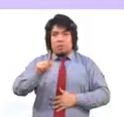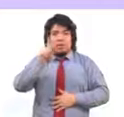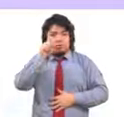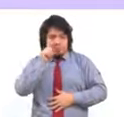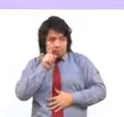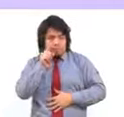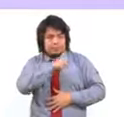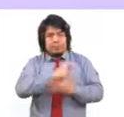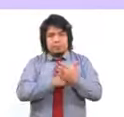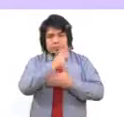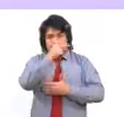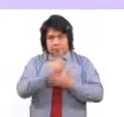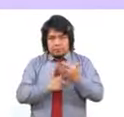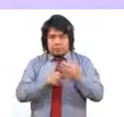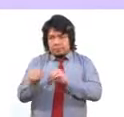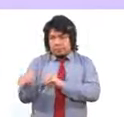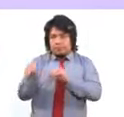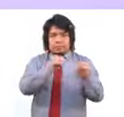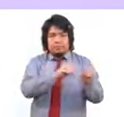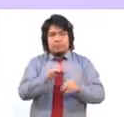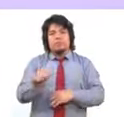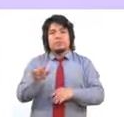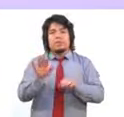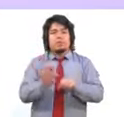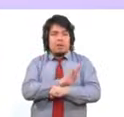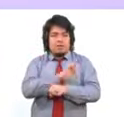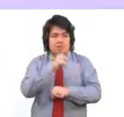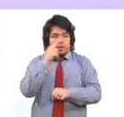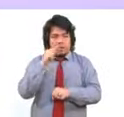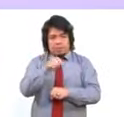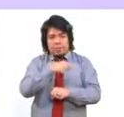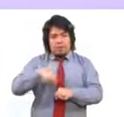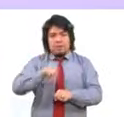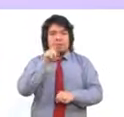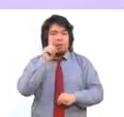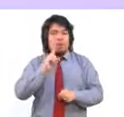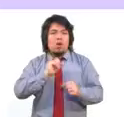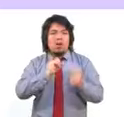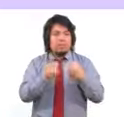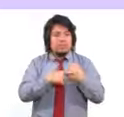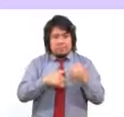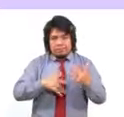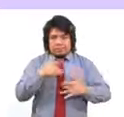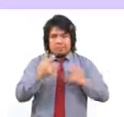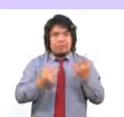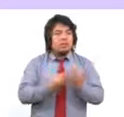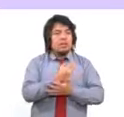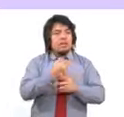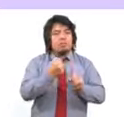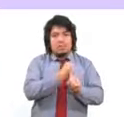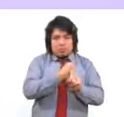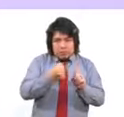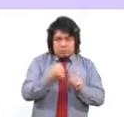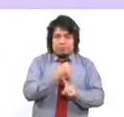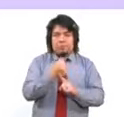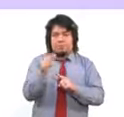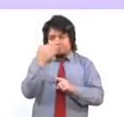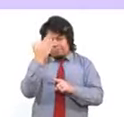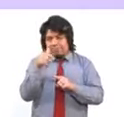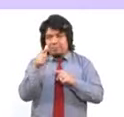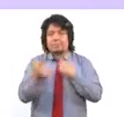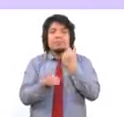el programa de transferencias Bienestar para las Mujeres en Situación de Violencia, del cual es algunas de ustedes